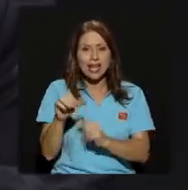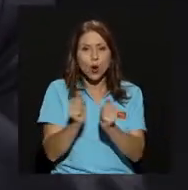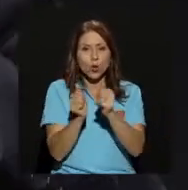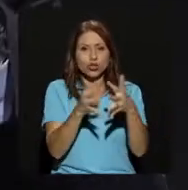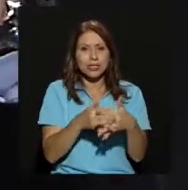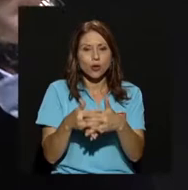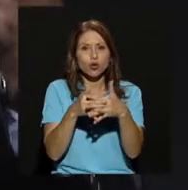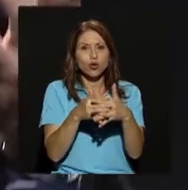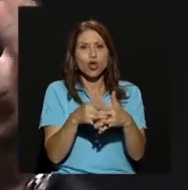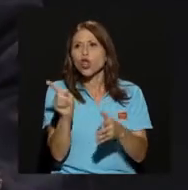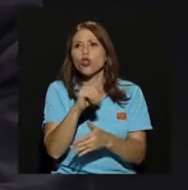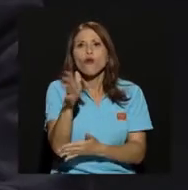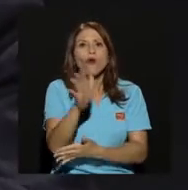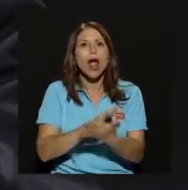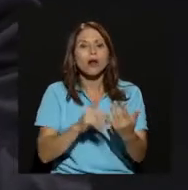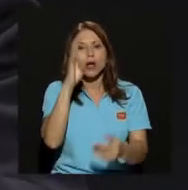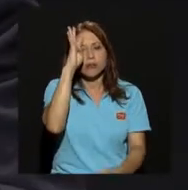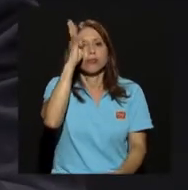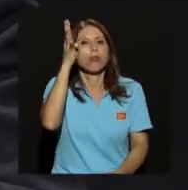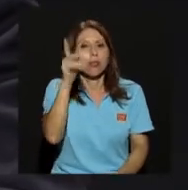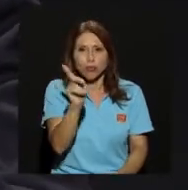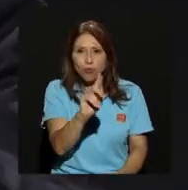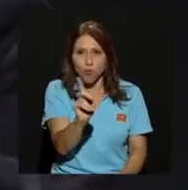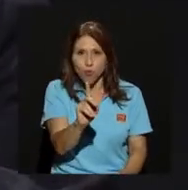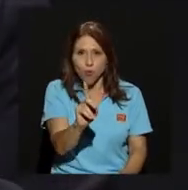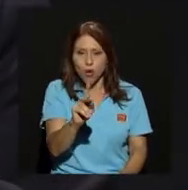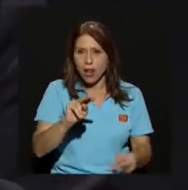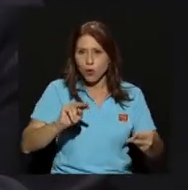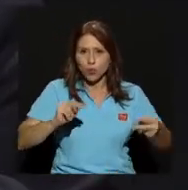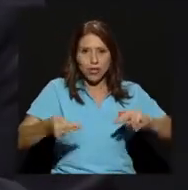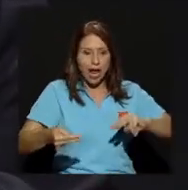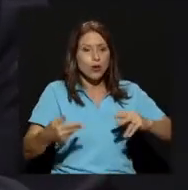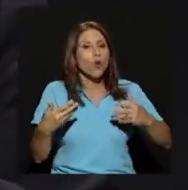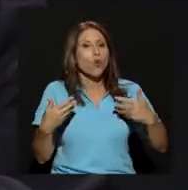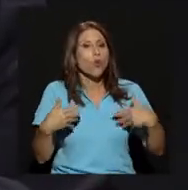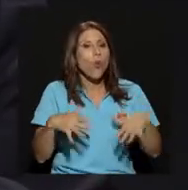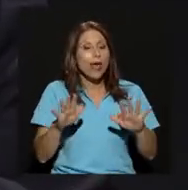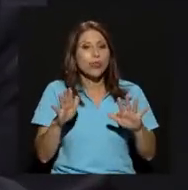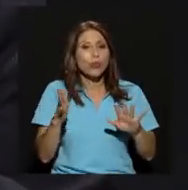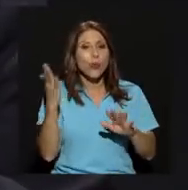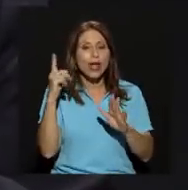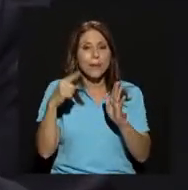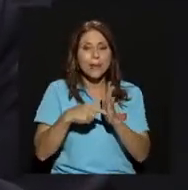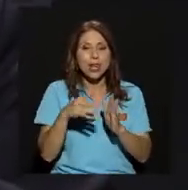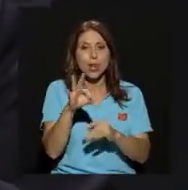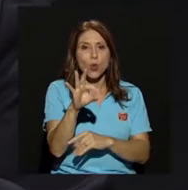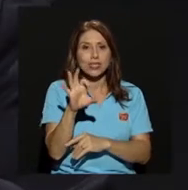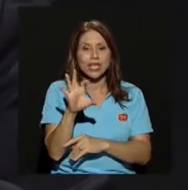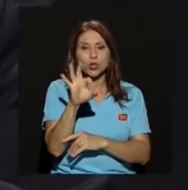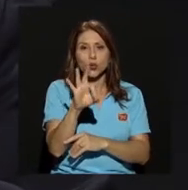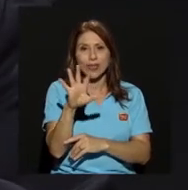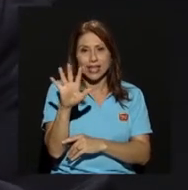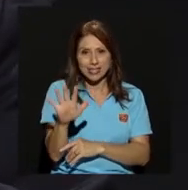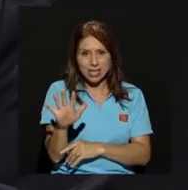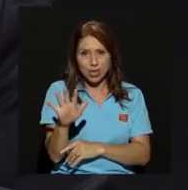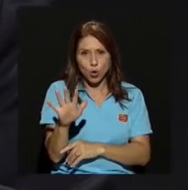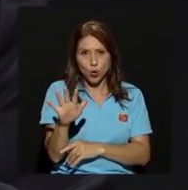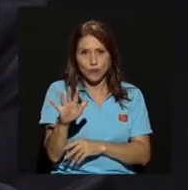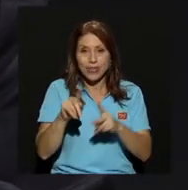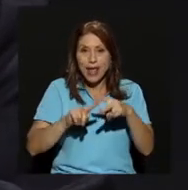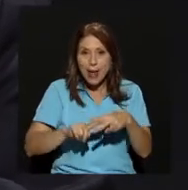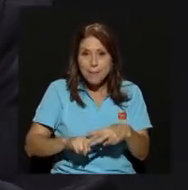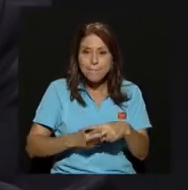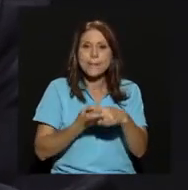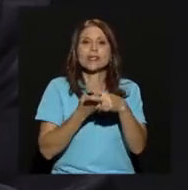no fue algo que se sacó de la manga por el contrario cuando en 1995 empezó a